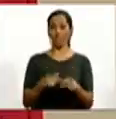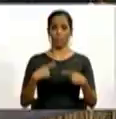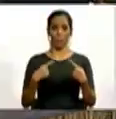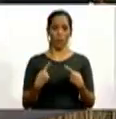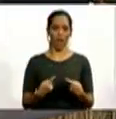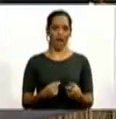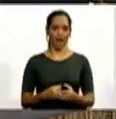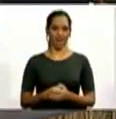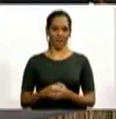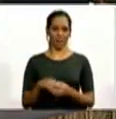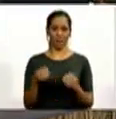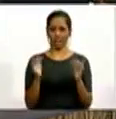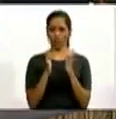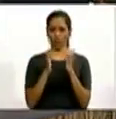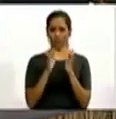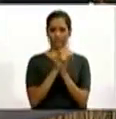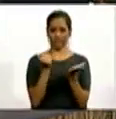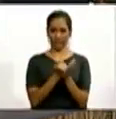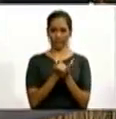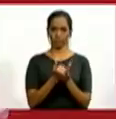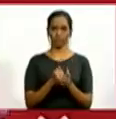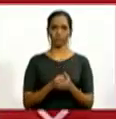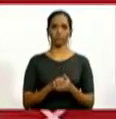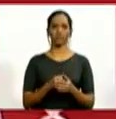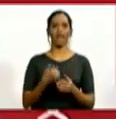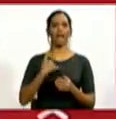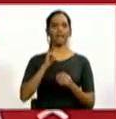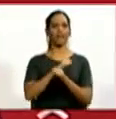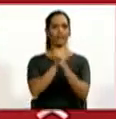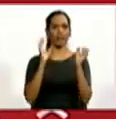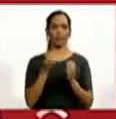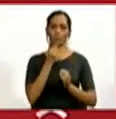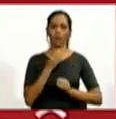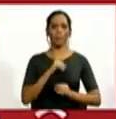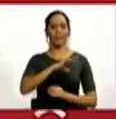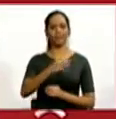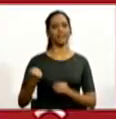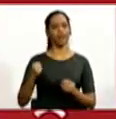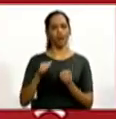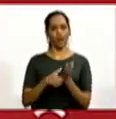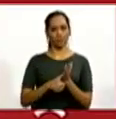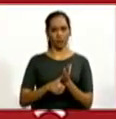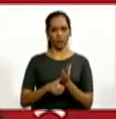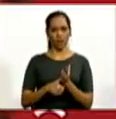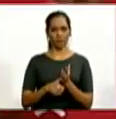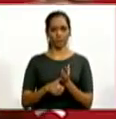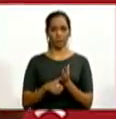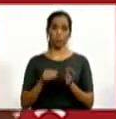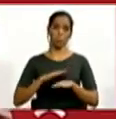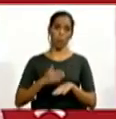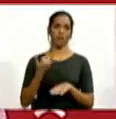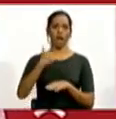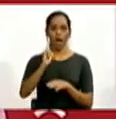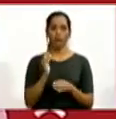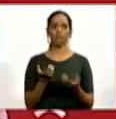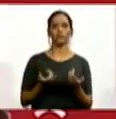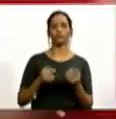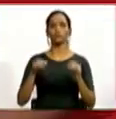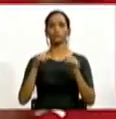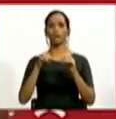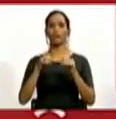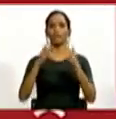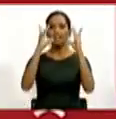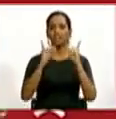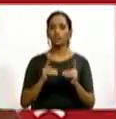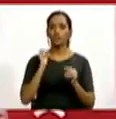proceso. Hay un detalle que sería interesante aclarar, porque dice, bueno, me quitaron la cédula. Ok, porque hay una medida del Tribunal Supremo.